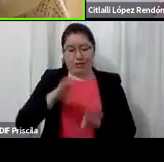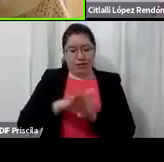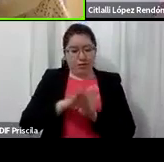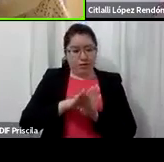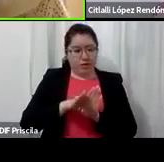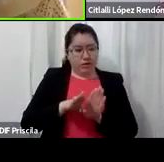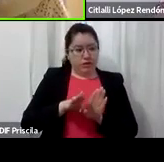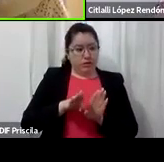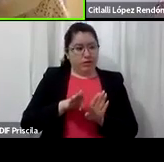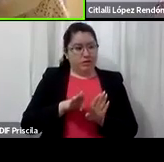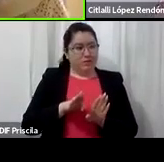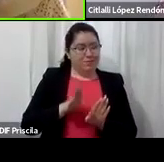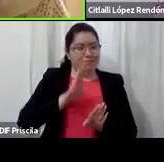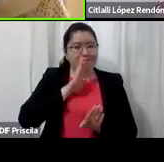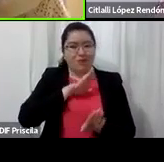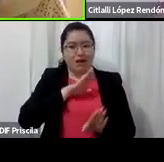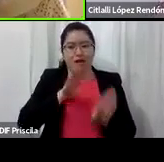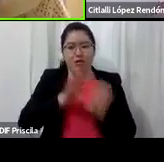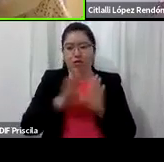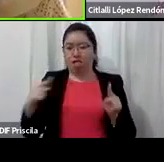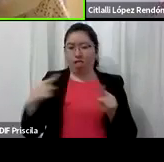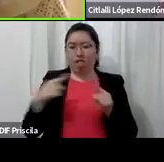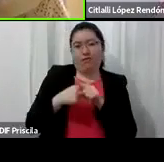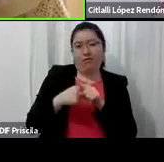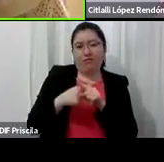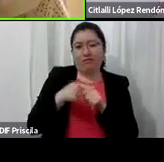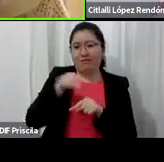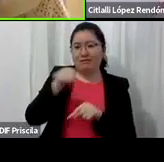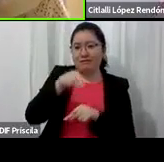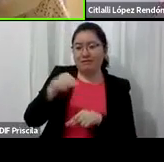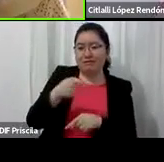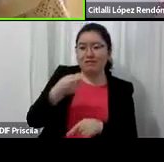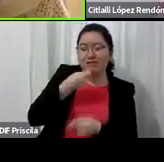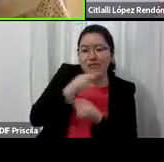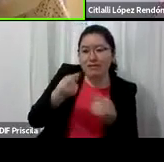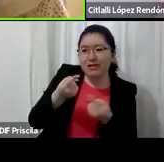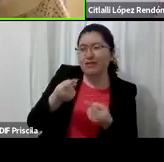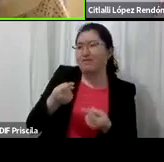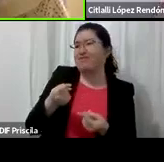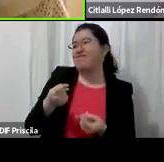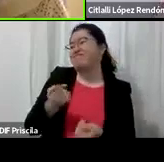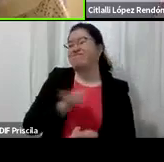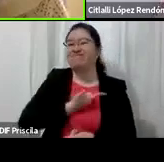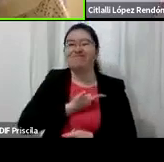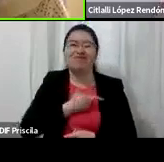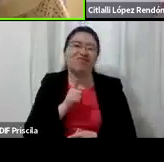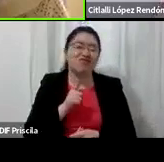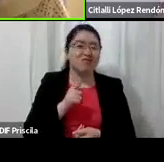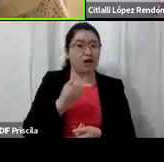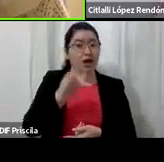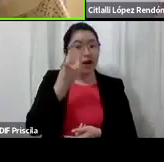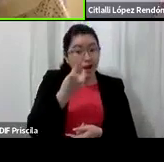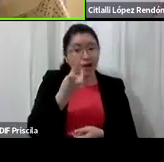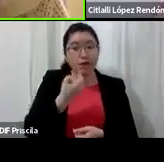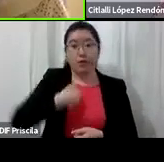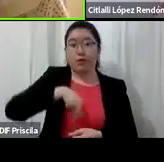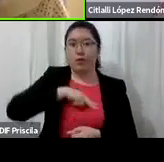pensado no es lo que realmente quieren. Entonces, creo que es empezar a habitar esos espacios de